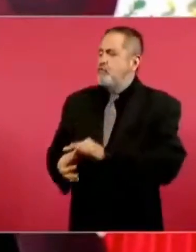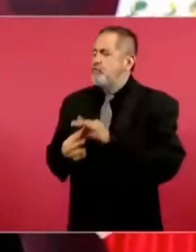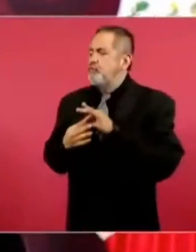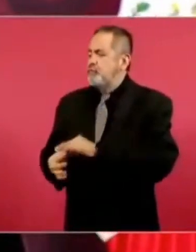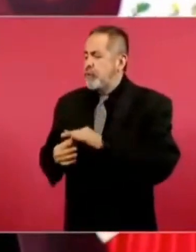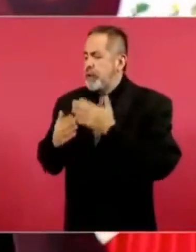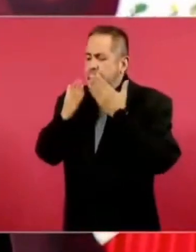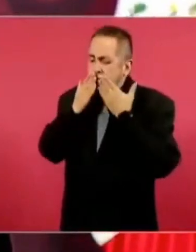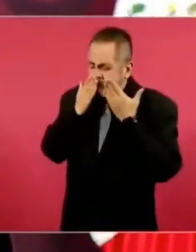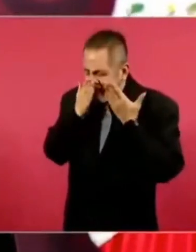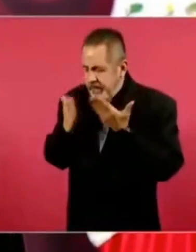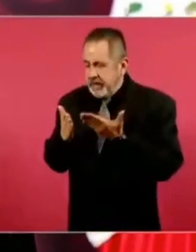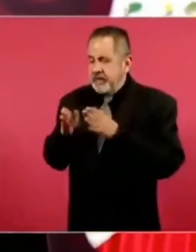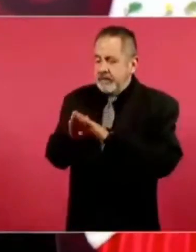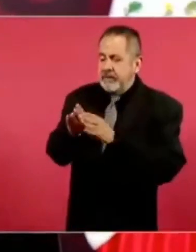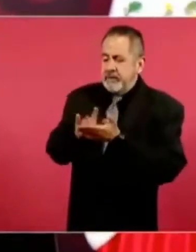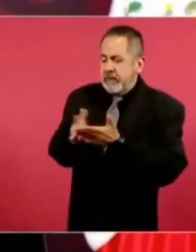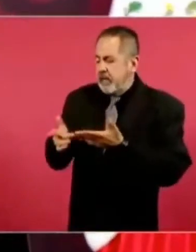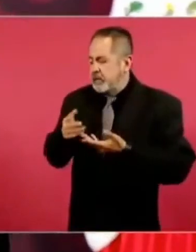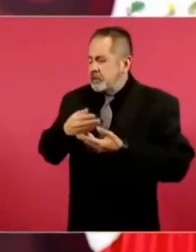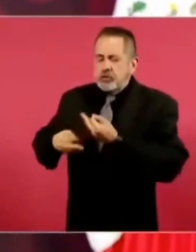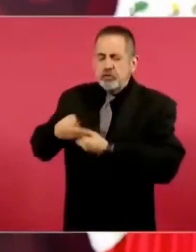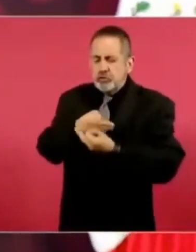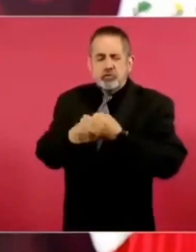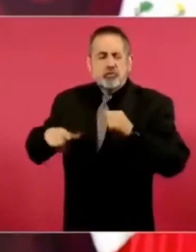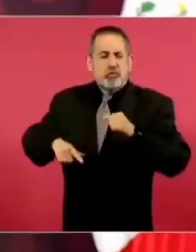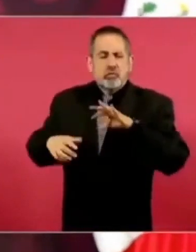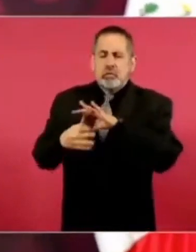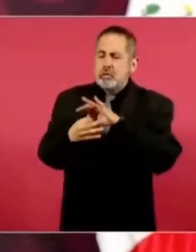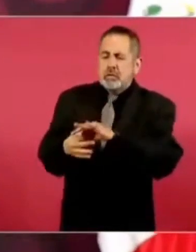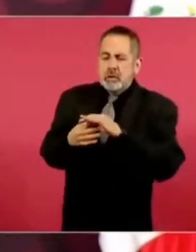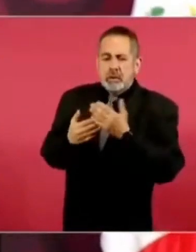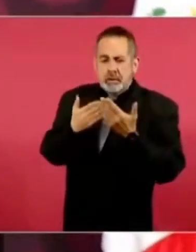mucho a todos los gobiernos